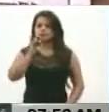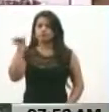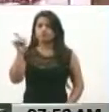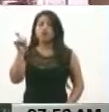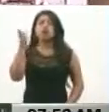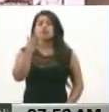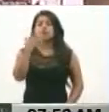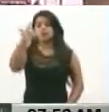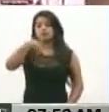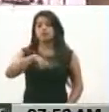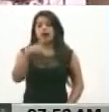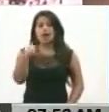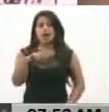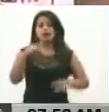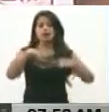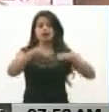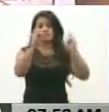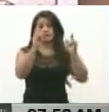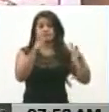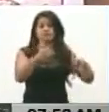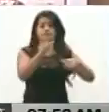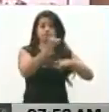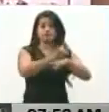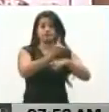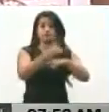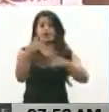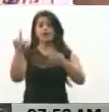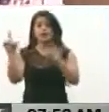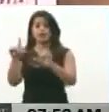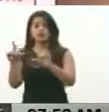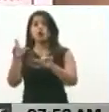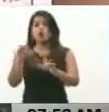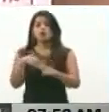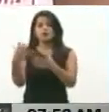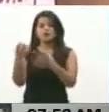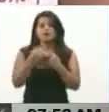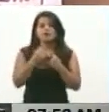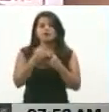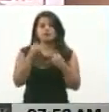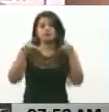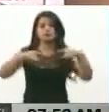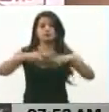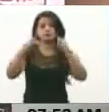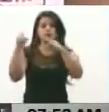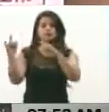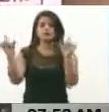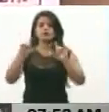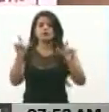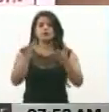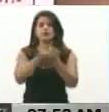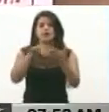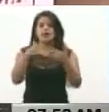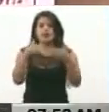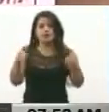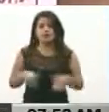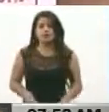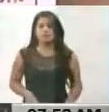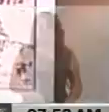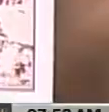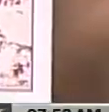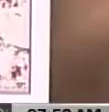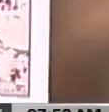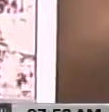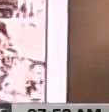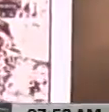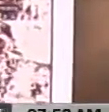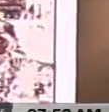tengan disponibles los decodificadores y los televisores, pueden recibir la señal de la televisión digital abierta. El compañero José Joaquín,